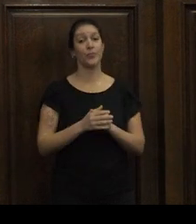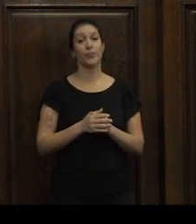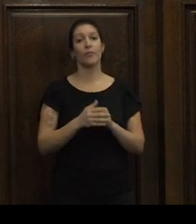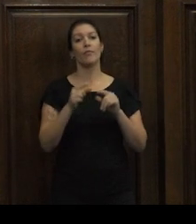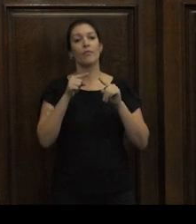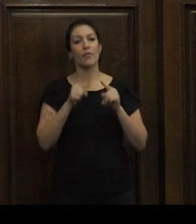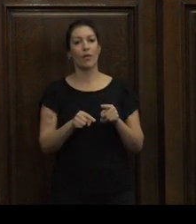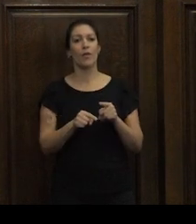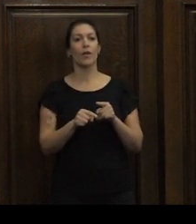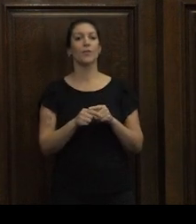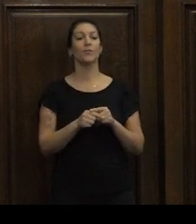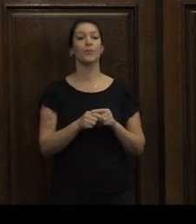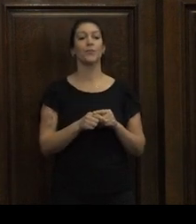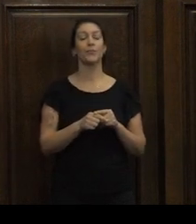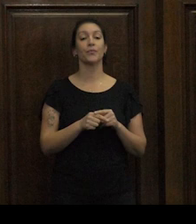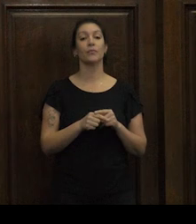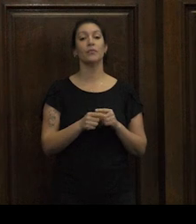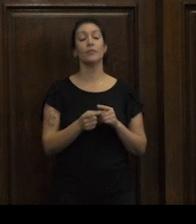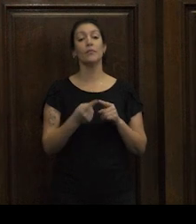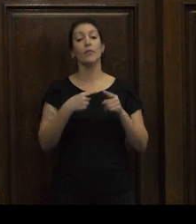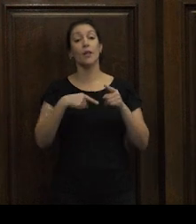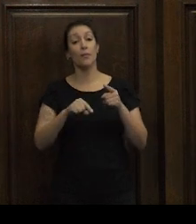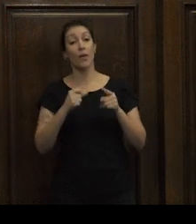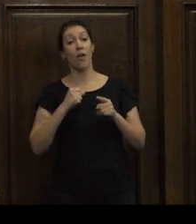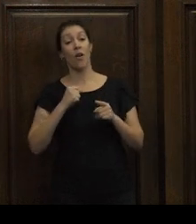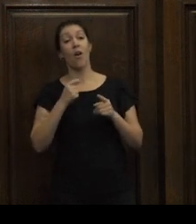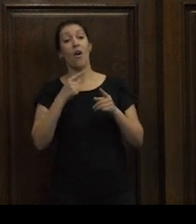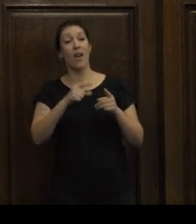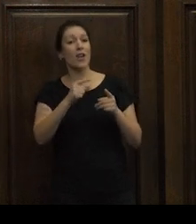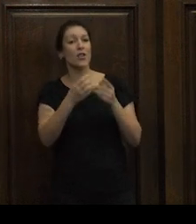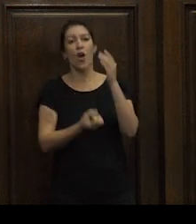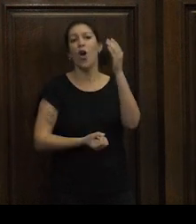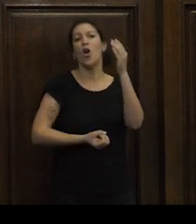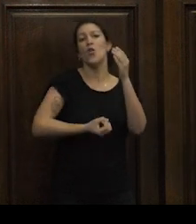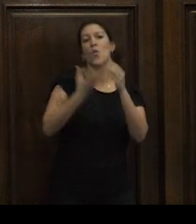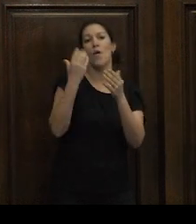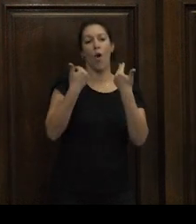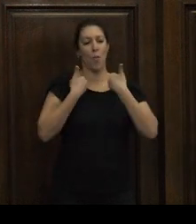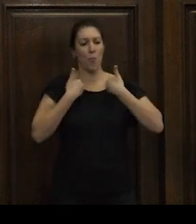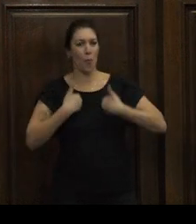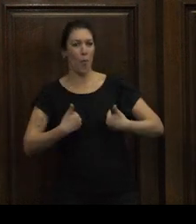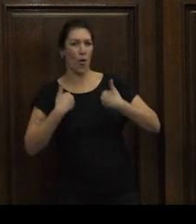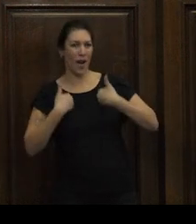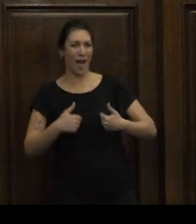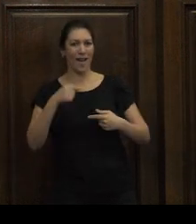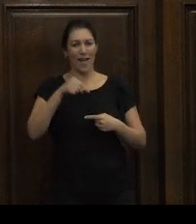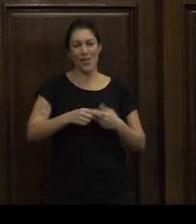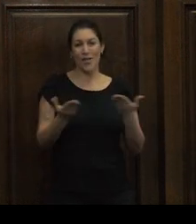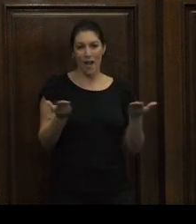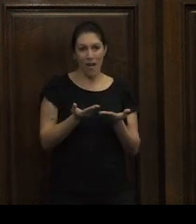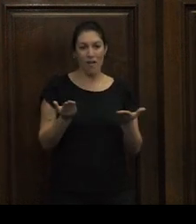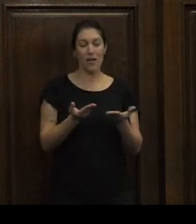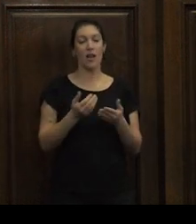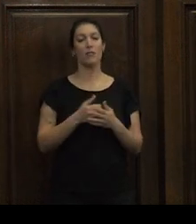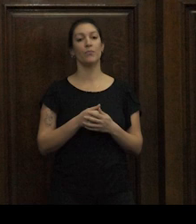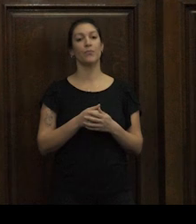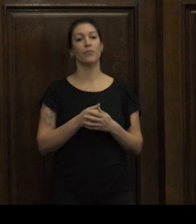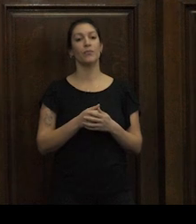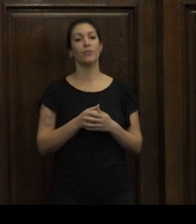En ese sentido, sigo citándome. En cambio, los valores que brotan en este nuevo suelo moral que se está configurando